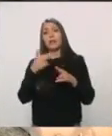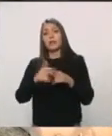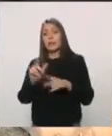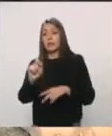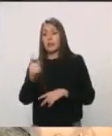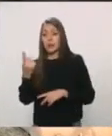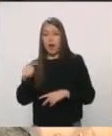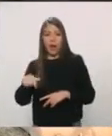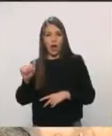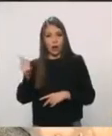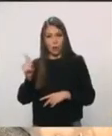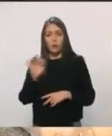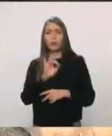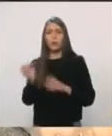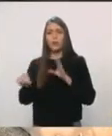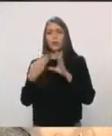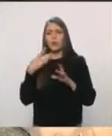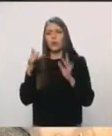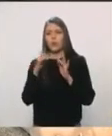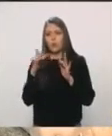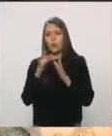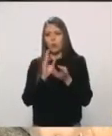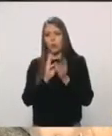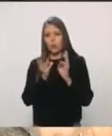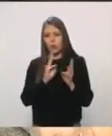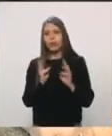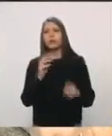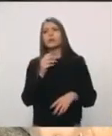Pueden mandarnos un WhatsApp al teléfono